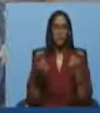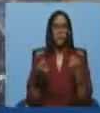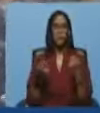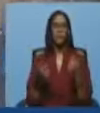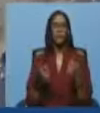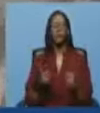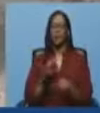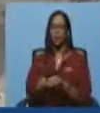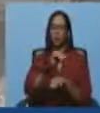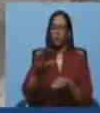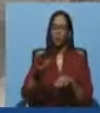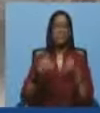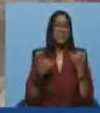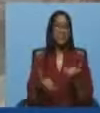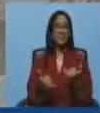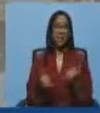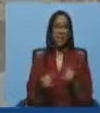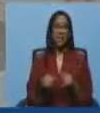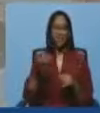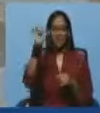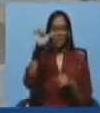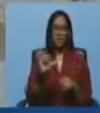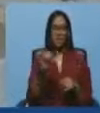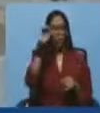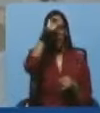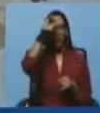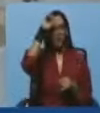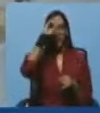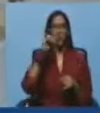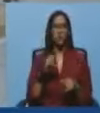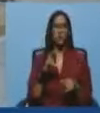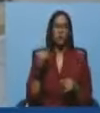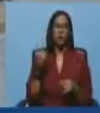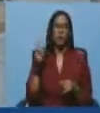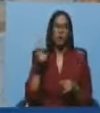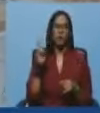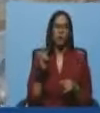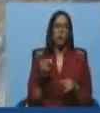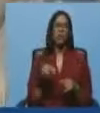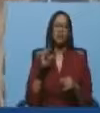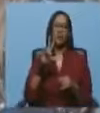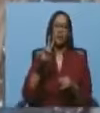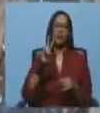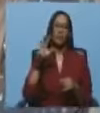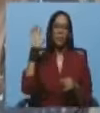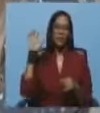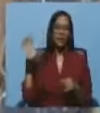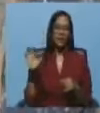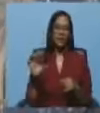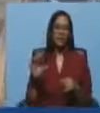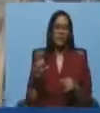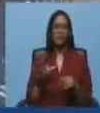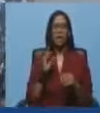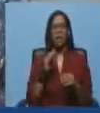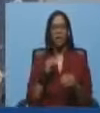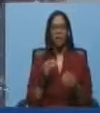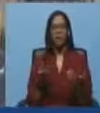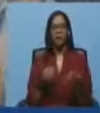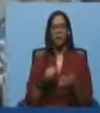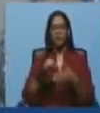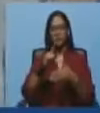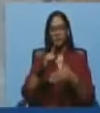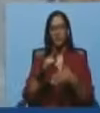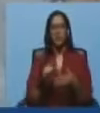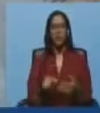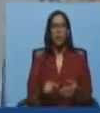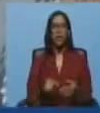está en la cotidianidad del análisis y la opinión no solo de Venezuela, sino de esos 32 países hispanohablantes, pero además es el único